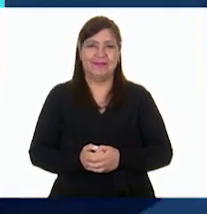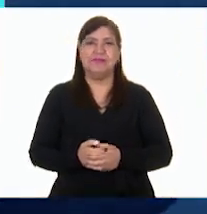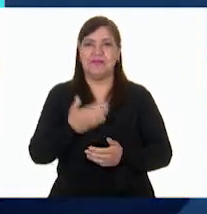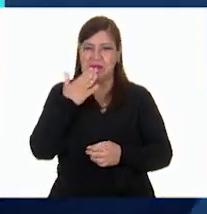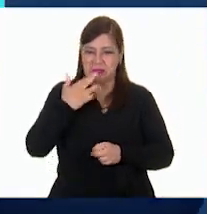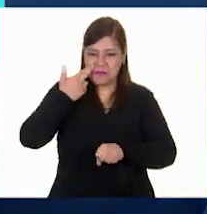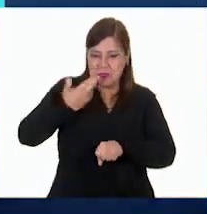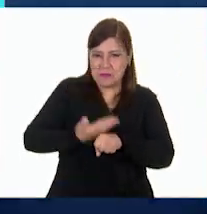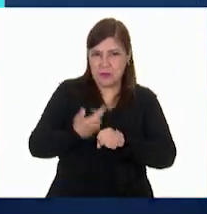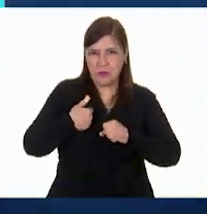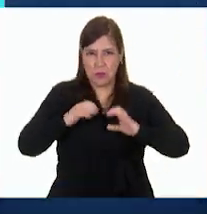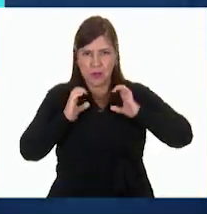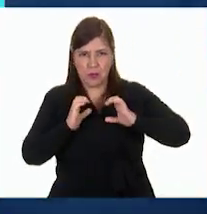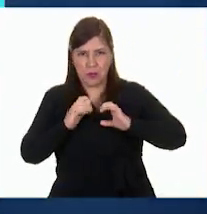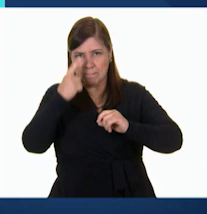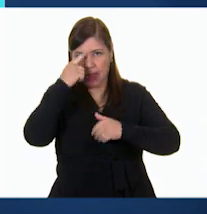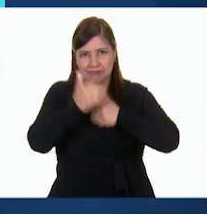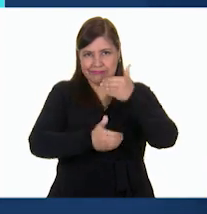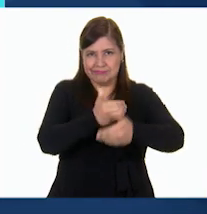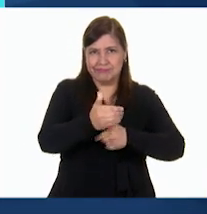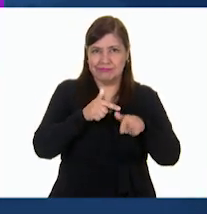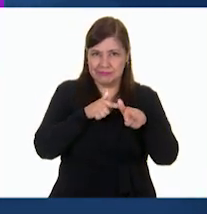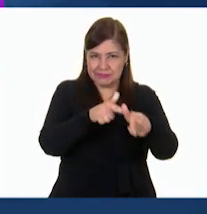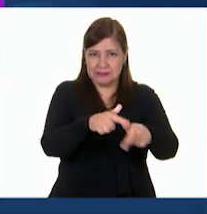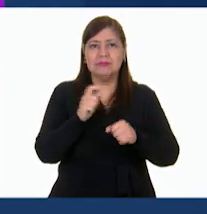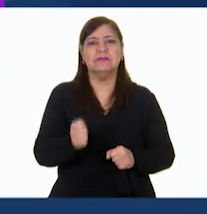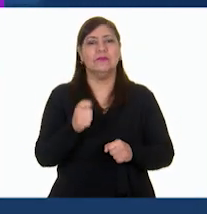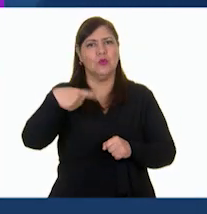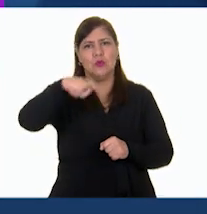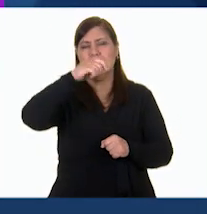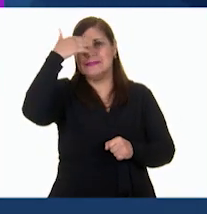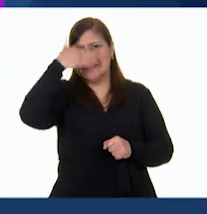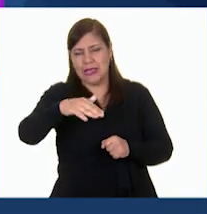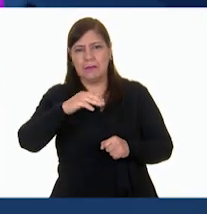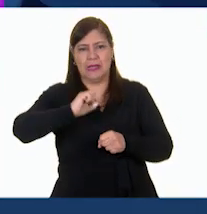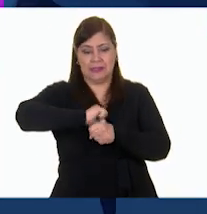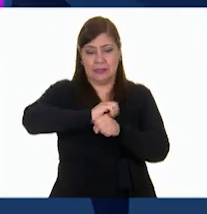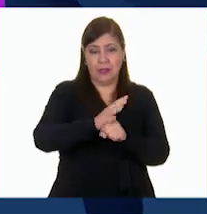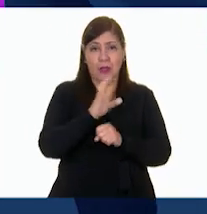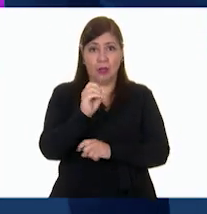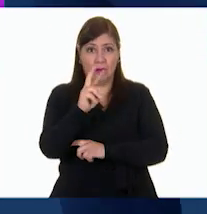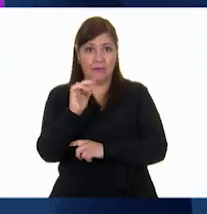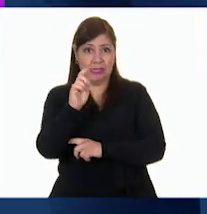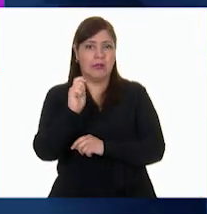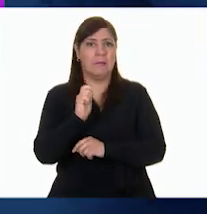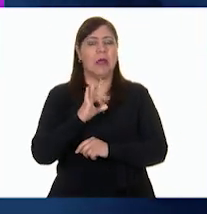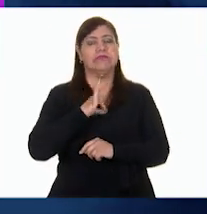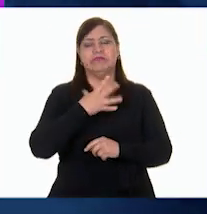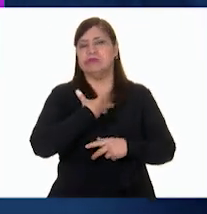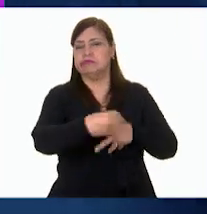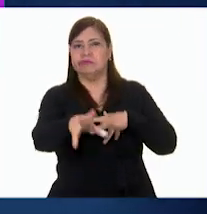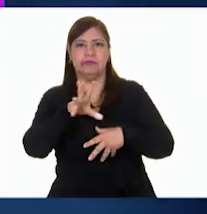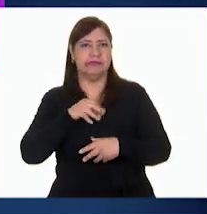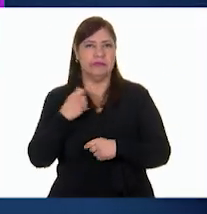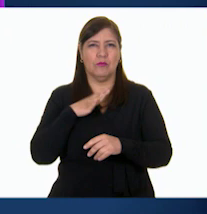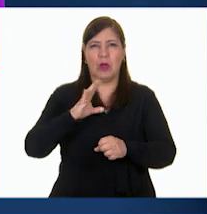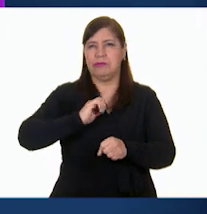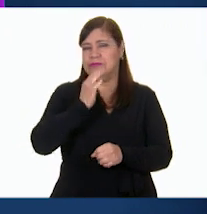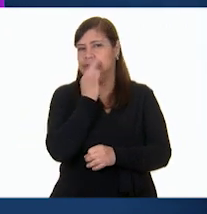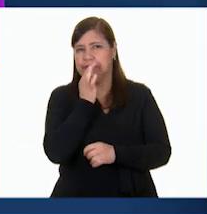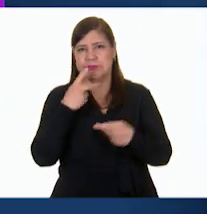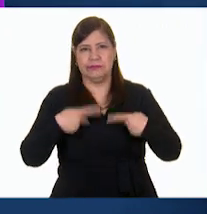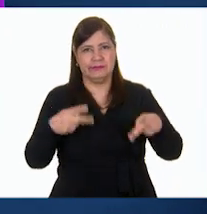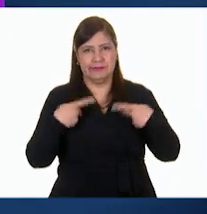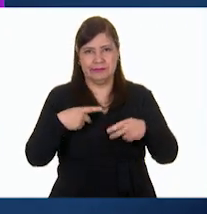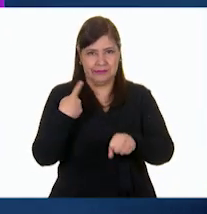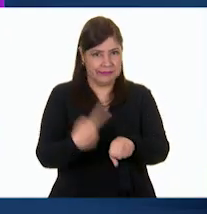Buenas prácticas para seguir adelante. Como todos sabemos, la COVID-19 es una enfermedad que se contagia muy fácilmente entre las